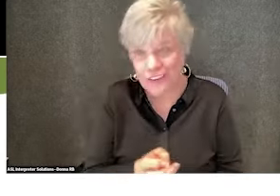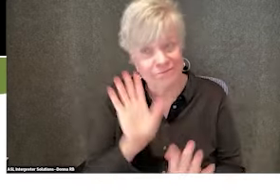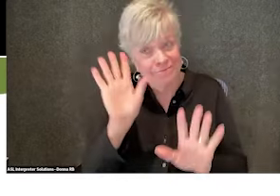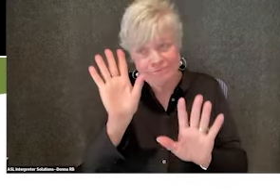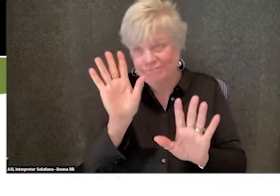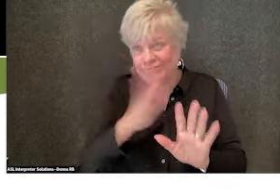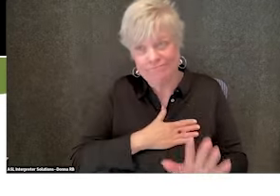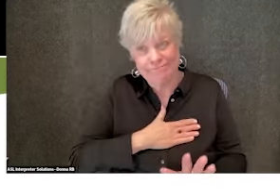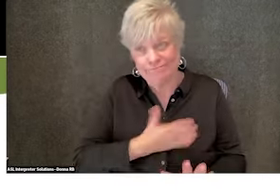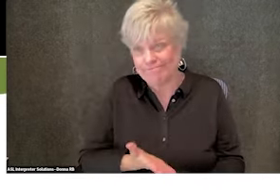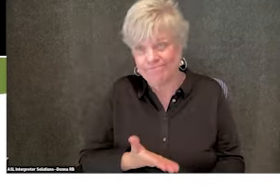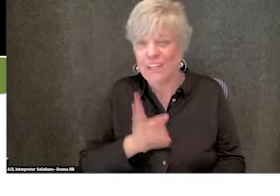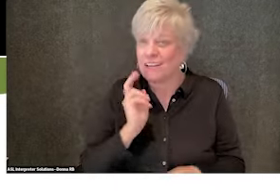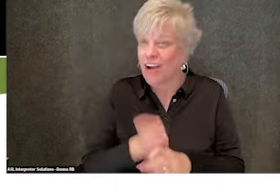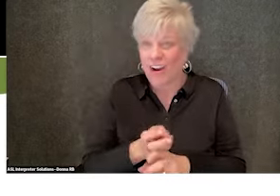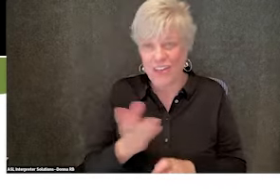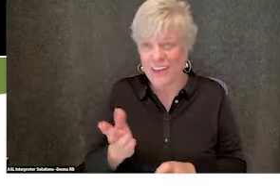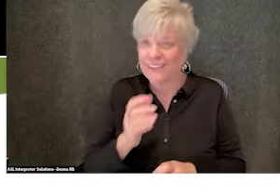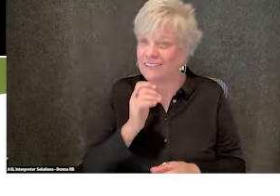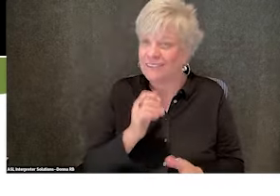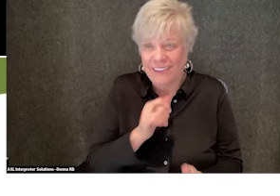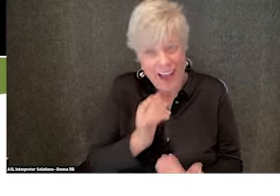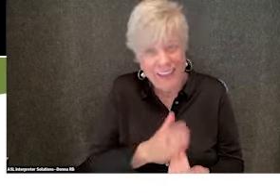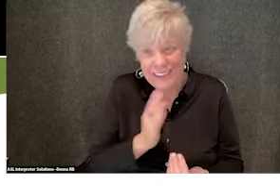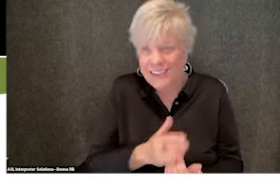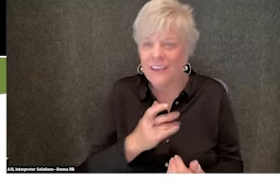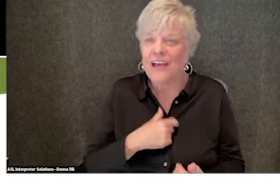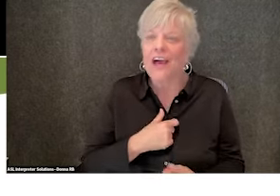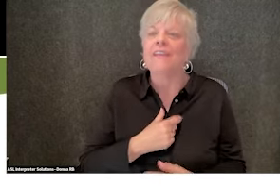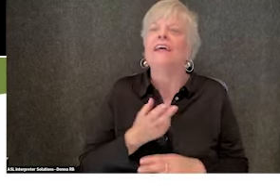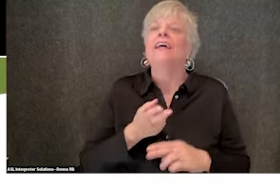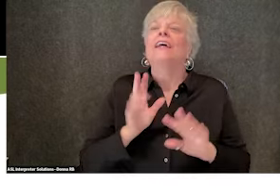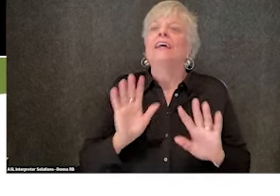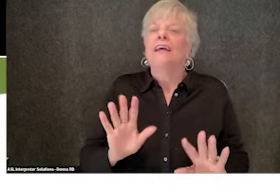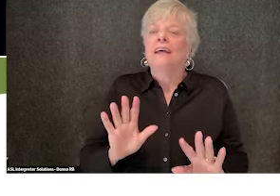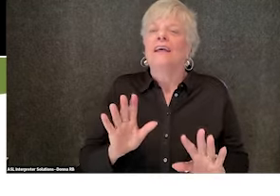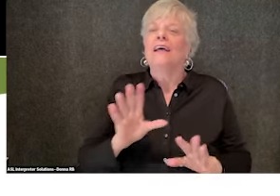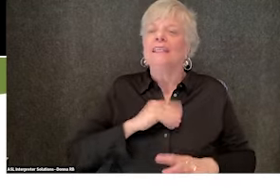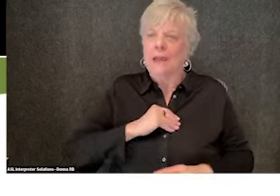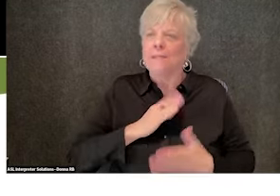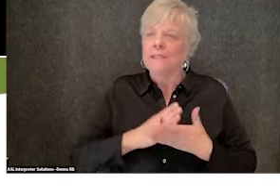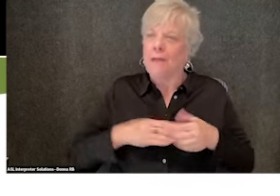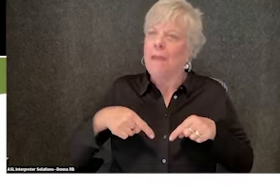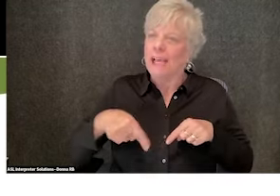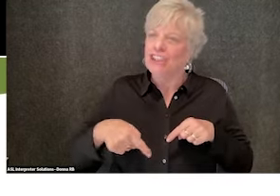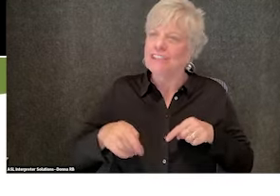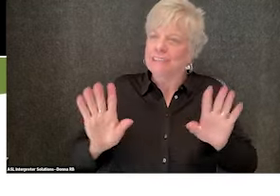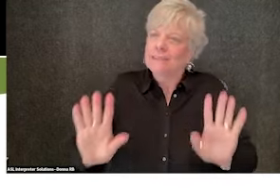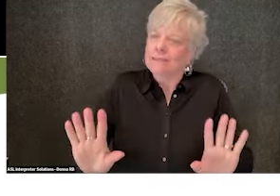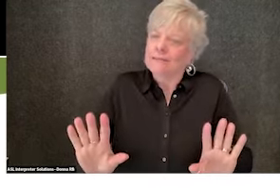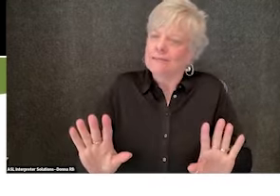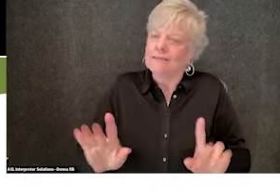sentirse nervioso porque no siempre vamos a estar ahí. Entonces tenemos que ayudar a William a tener